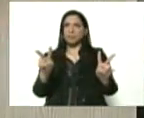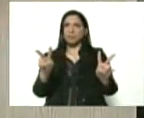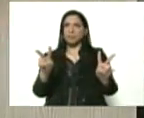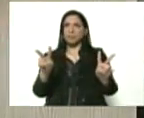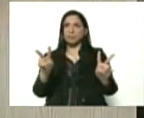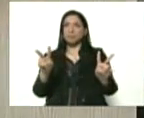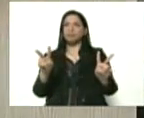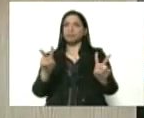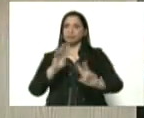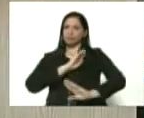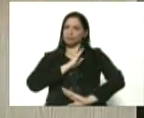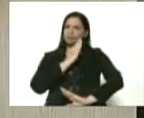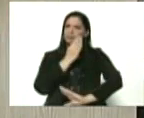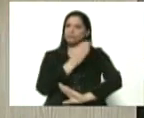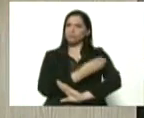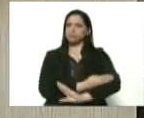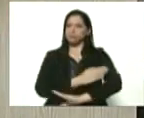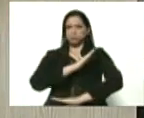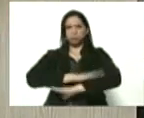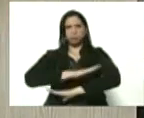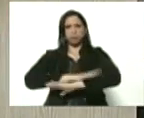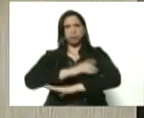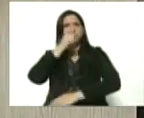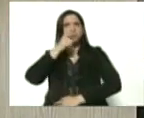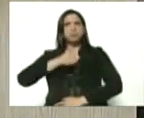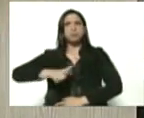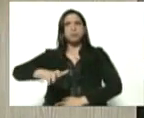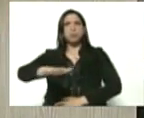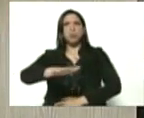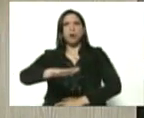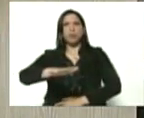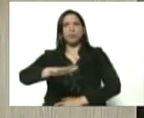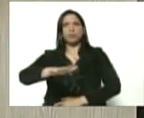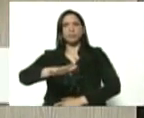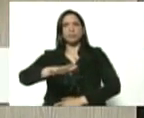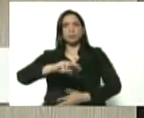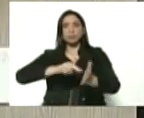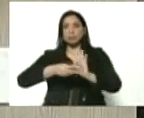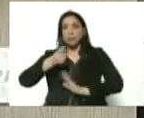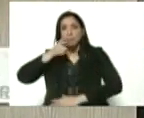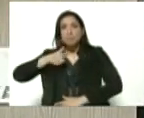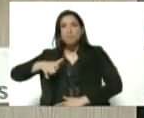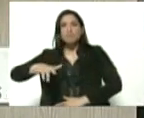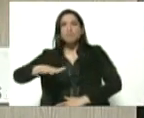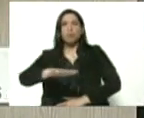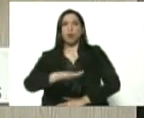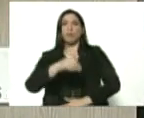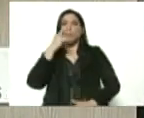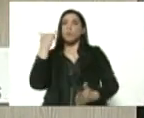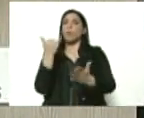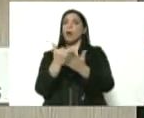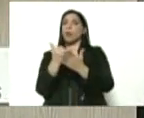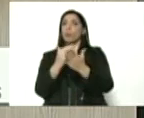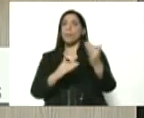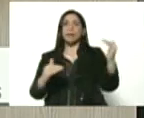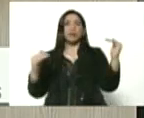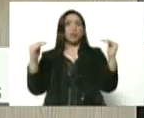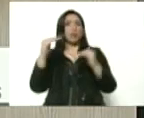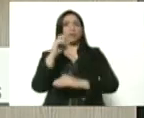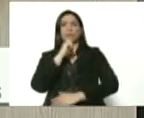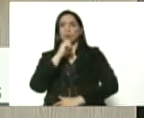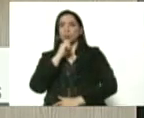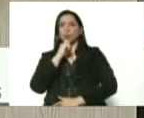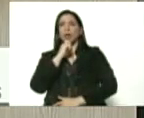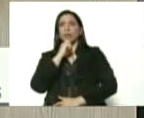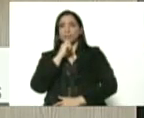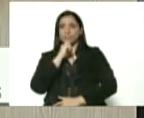la fuerza y la determinación de su pueblo, de un pueblo que se ha probado en las mayores dificultades y ha salido